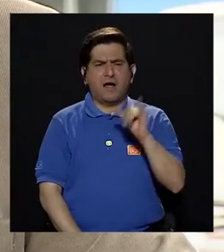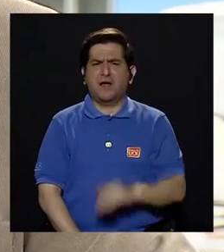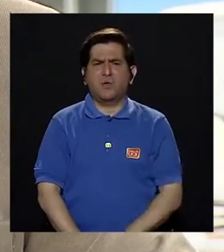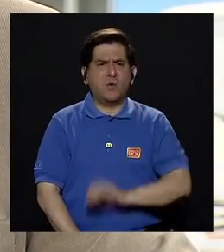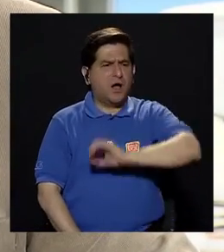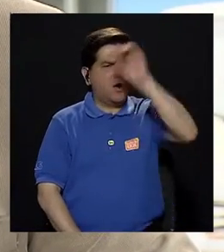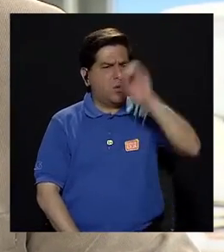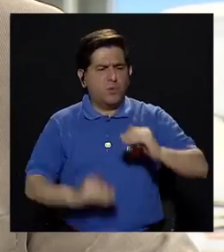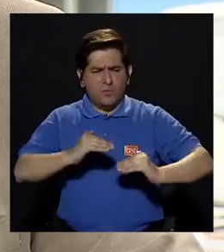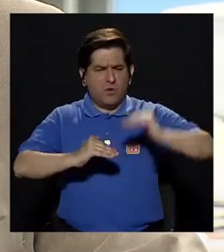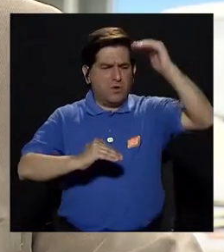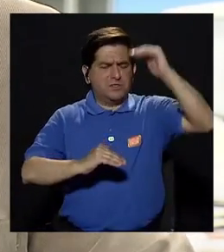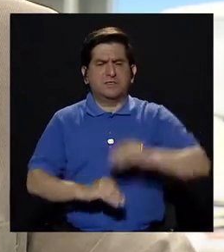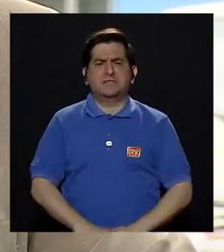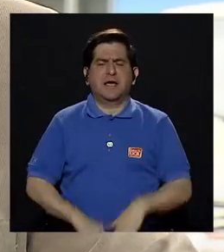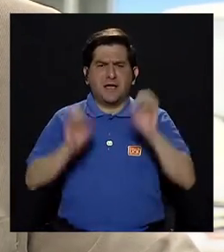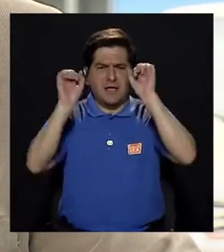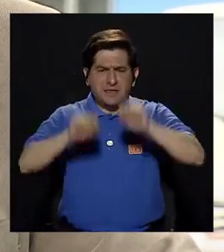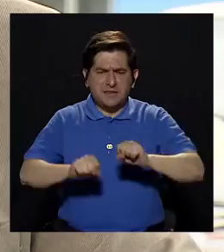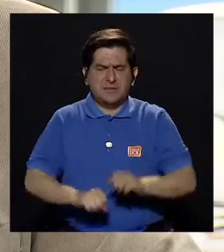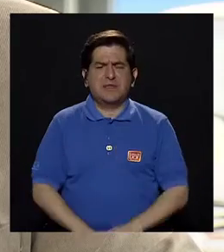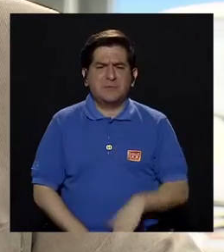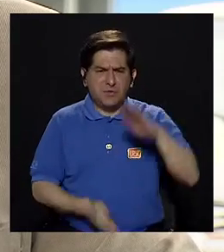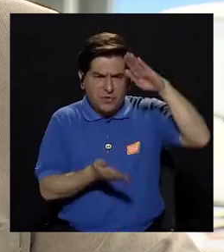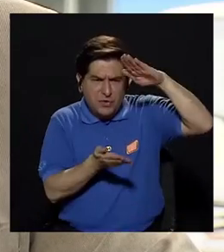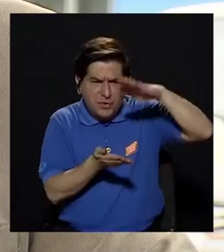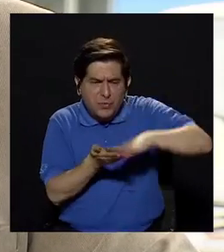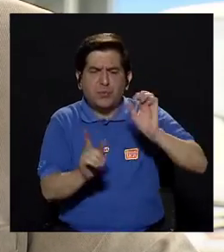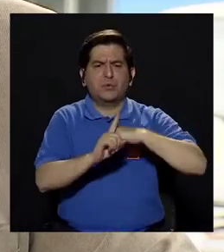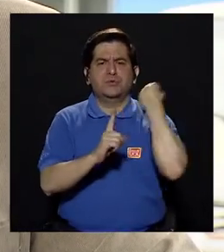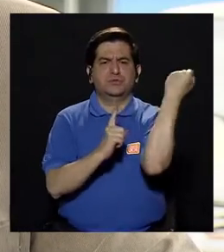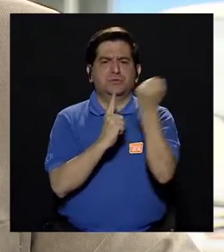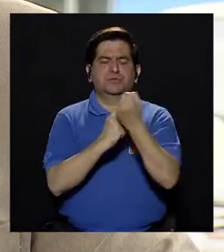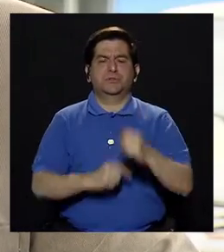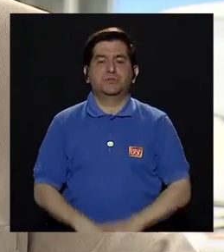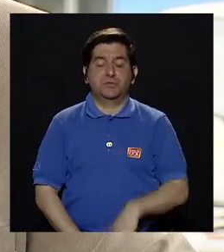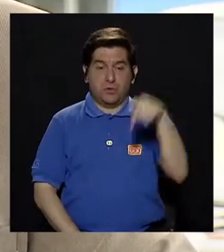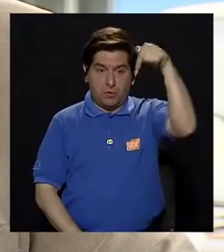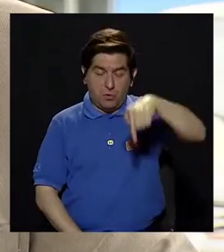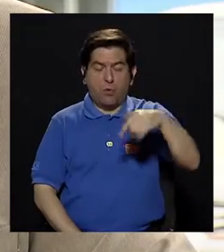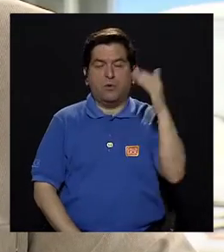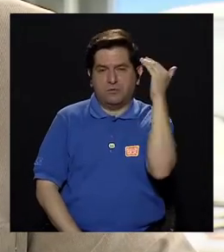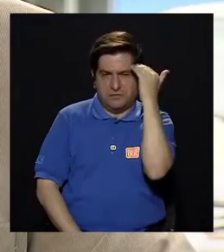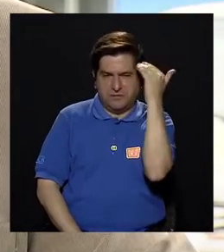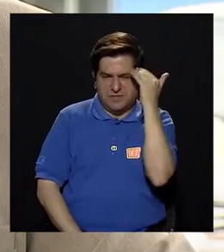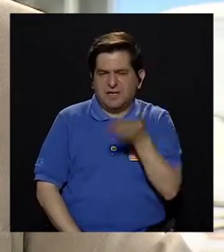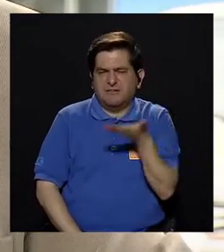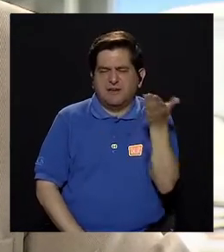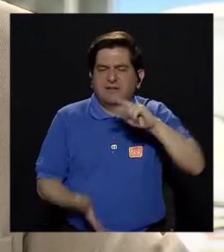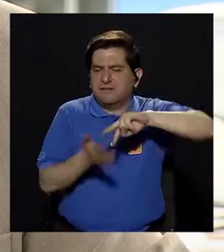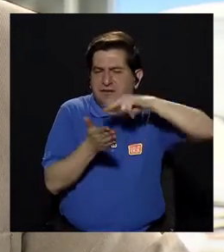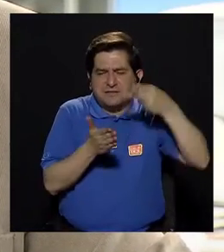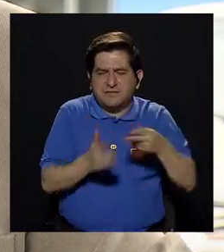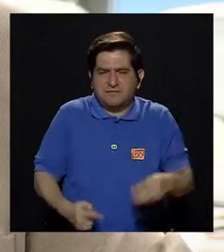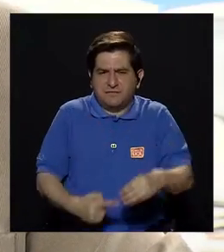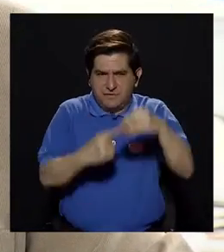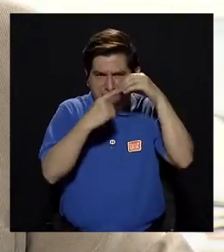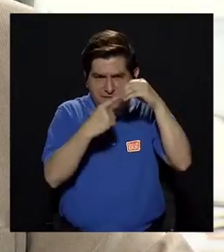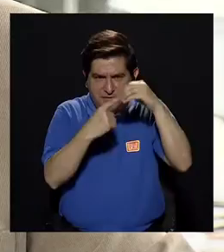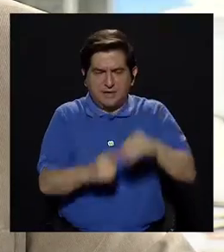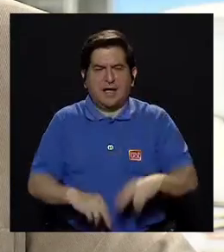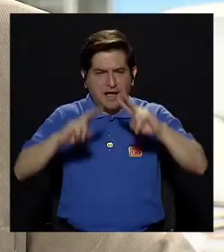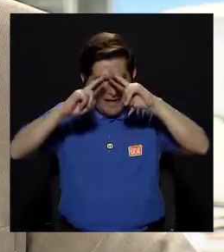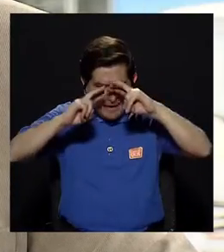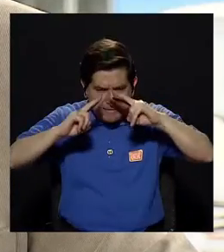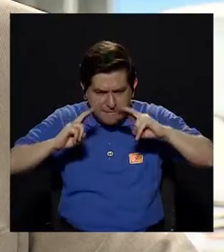una alta tasa de remisión de esta condición. El día de hoy vamos a conocer de qué se tratan principalmente